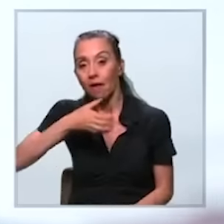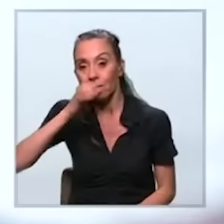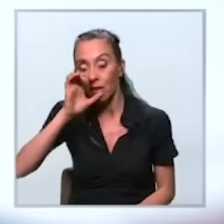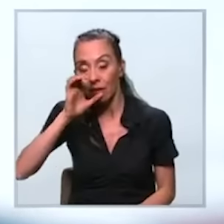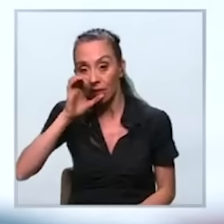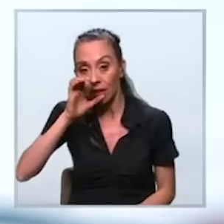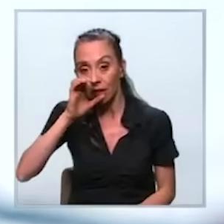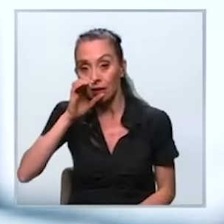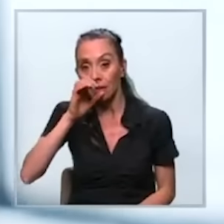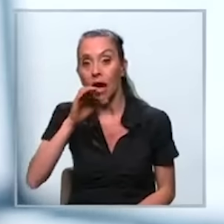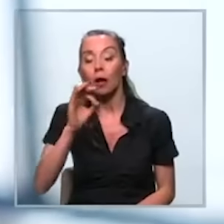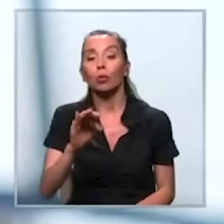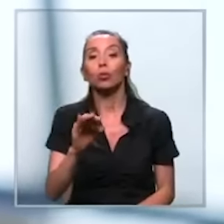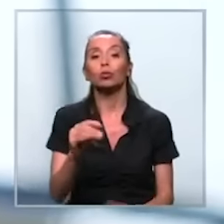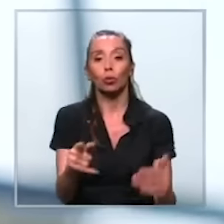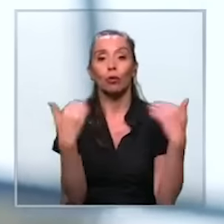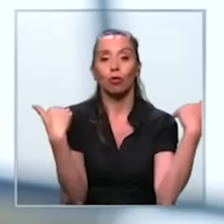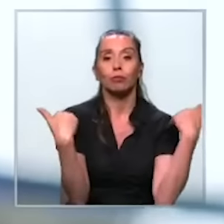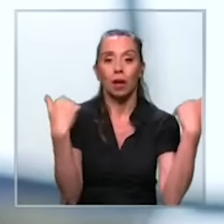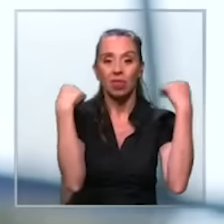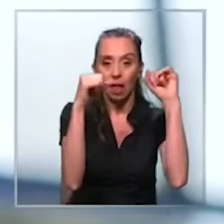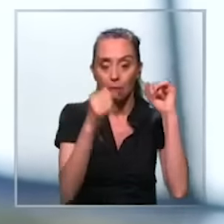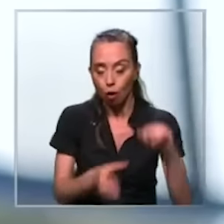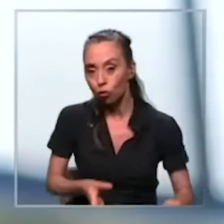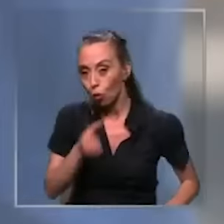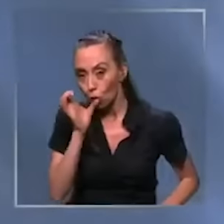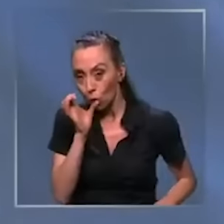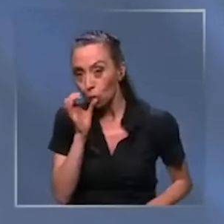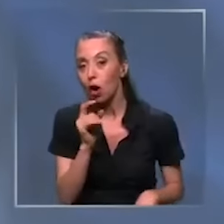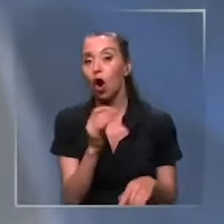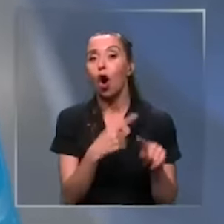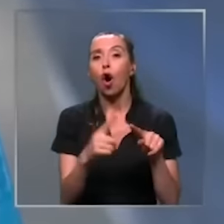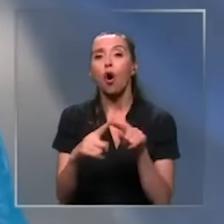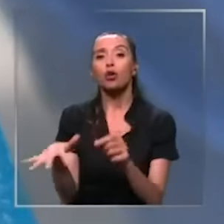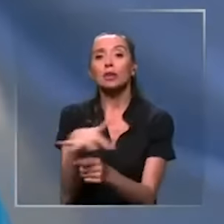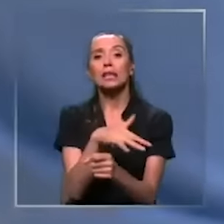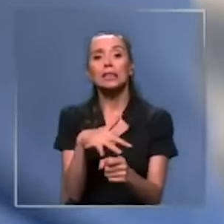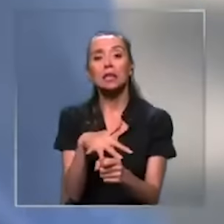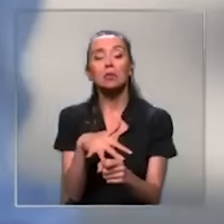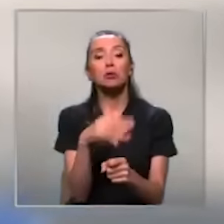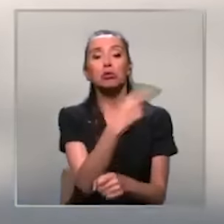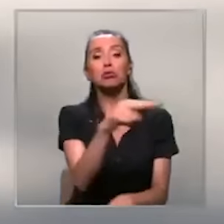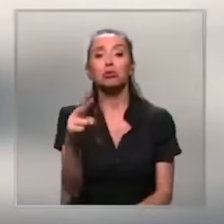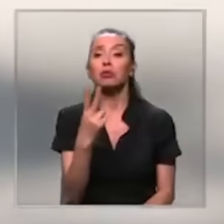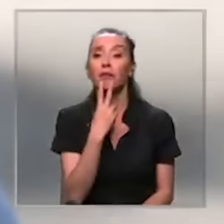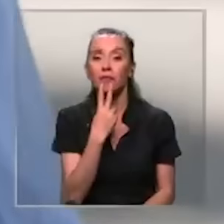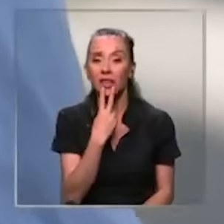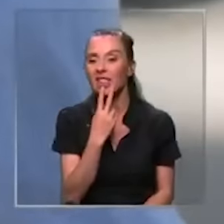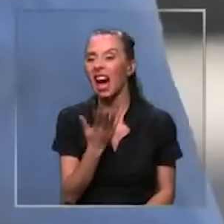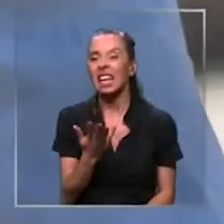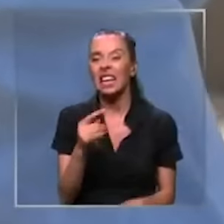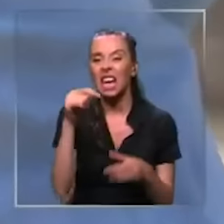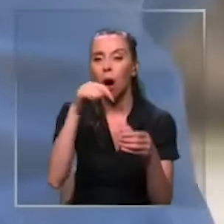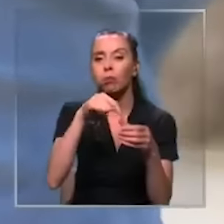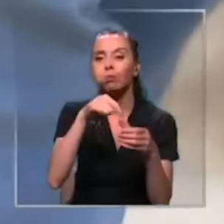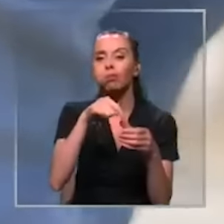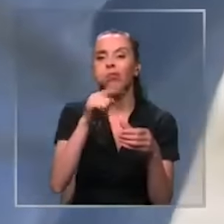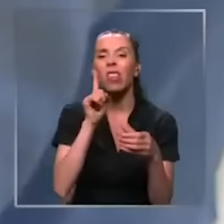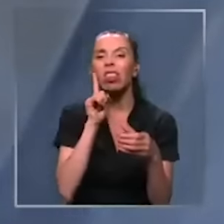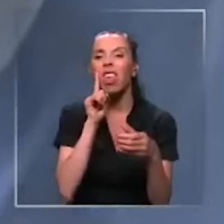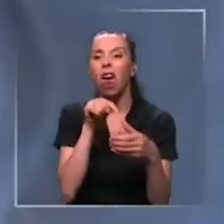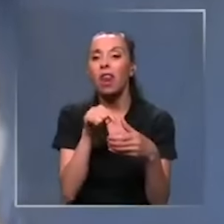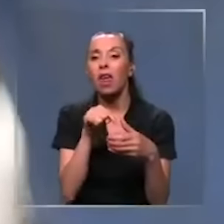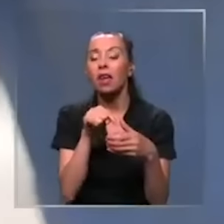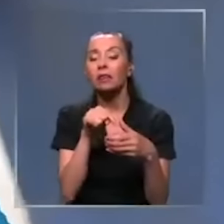solo se consumen en medio de una actividad física, sino que en distintas circunstancias de nuestra vida. Pero ¿qué es lo que realmente